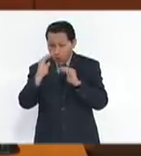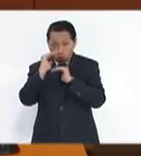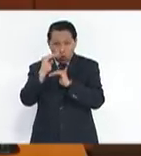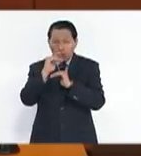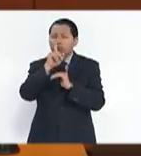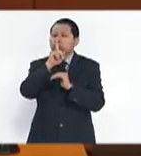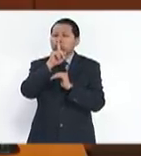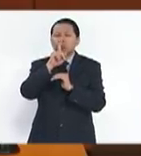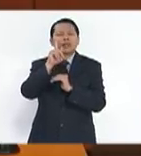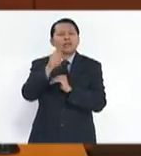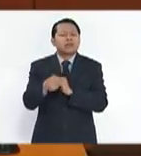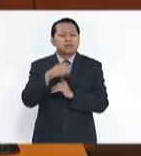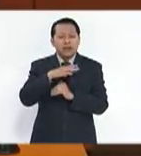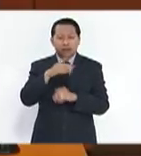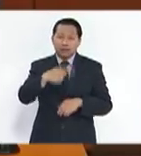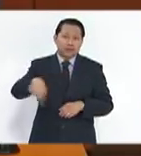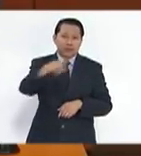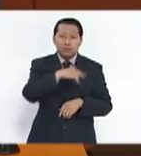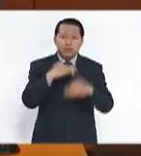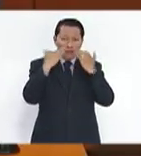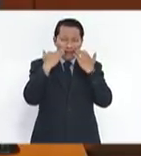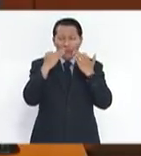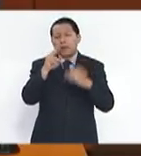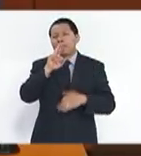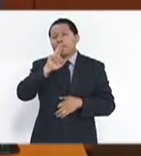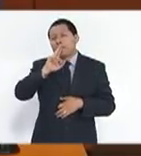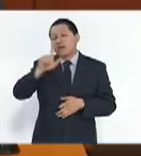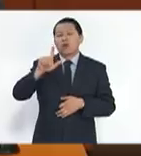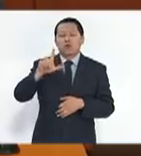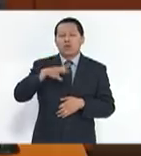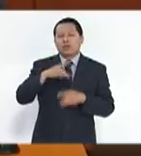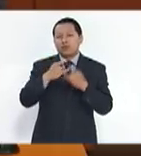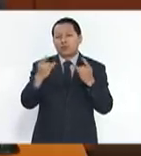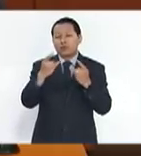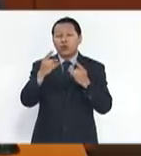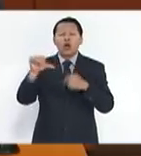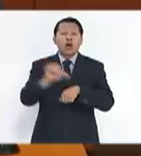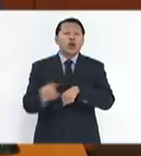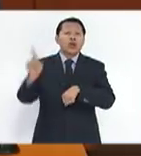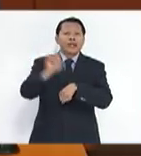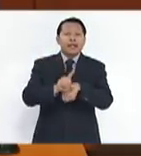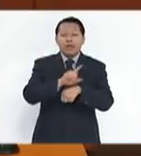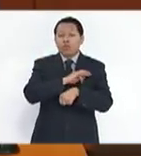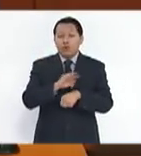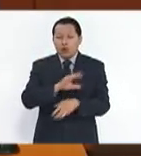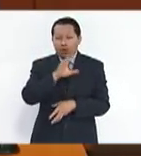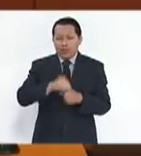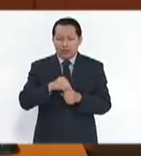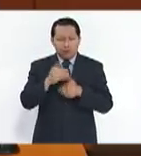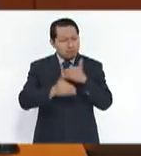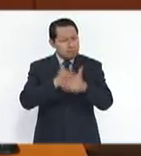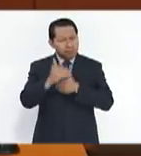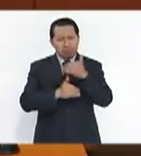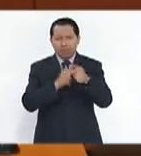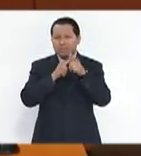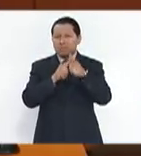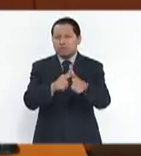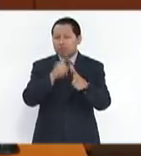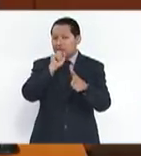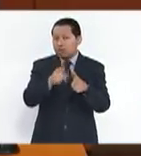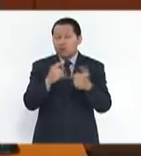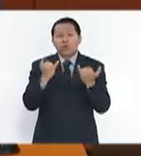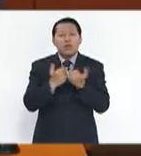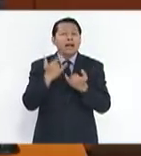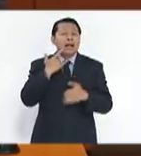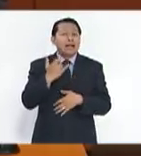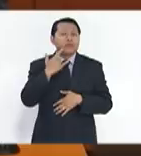resultados porque ellos serán nuestro mejor legado. Hoy es un día para celebrar lo mucho que hemos avanzado y para renovar